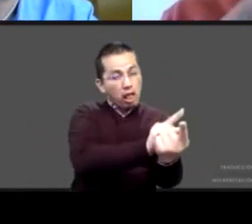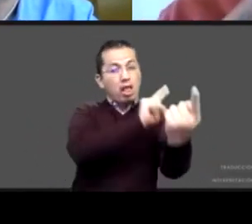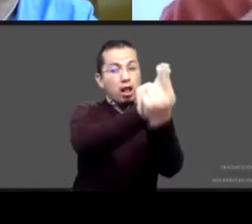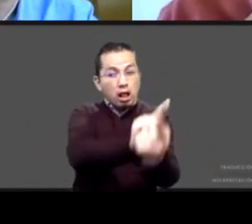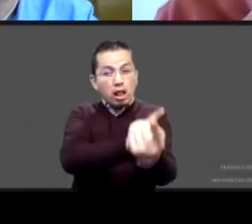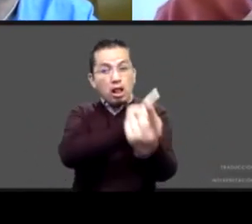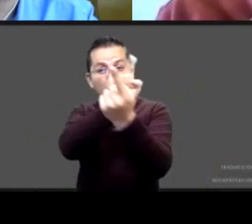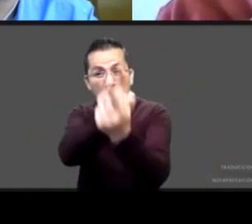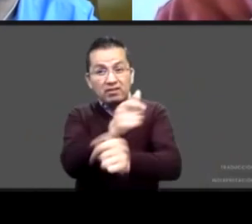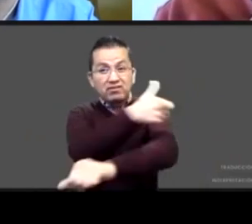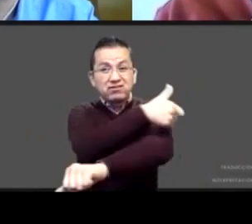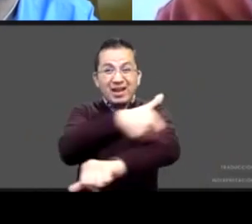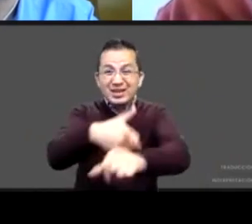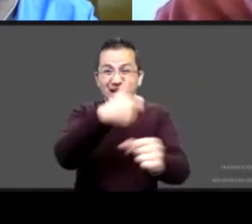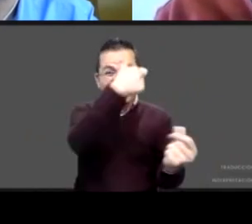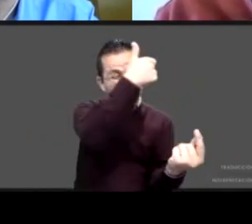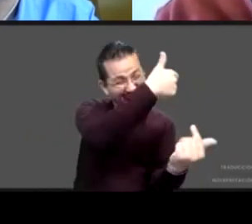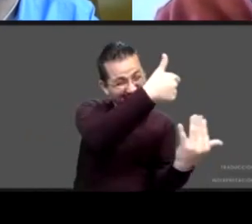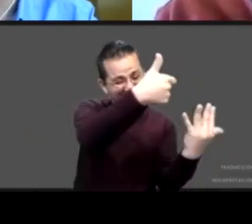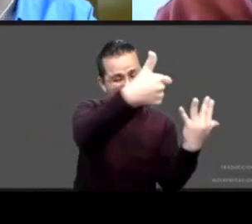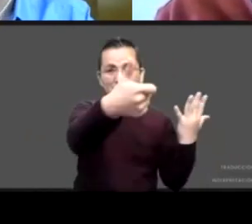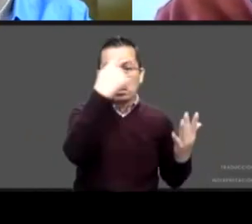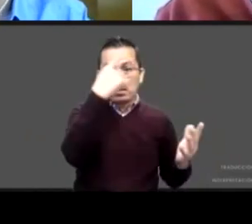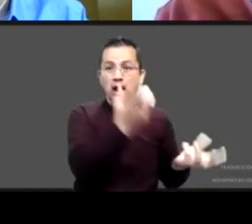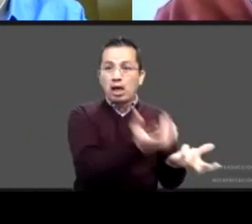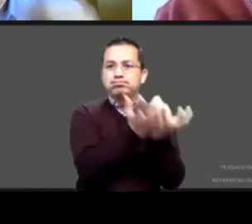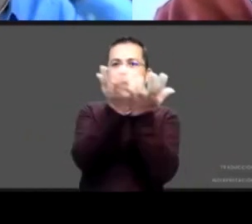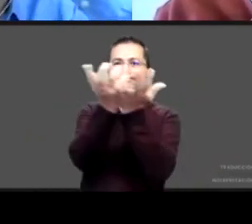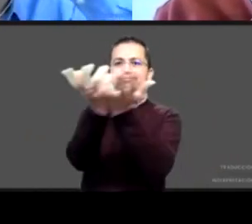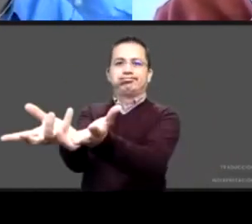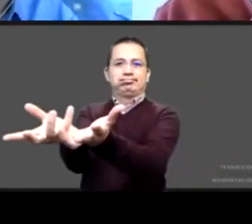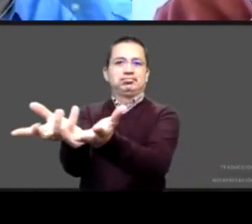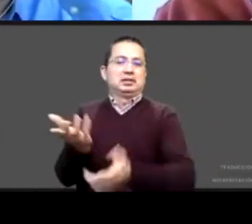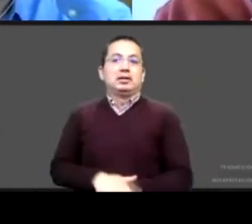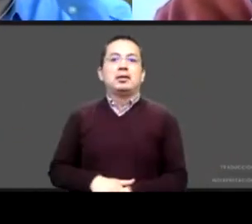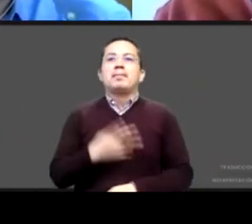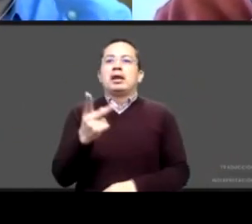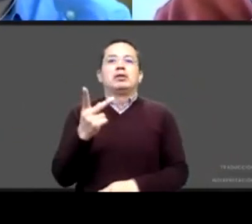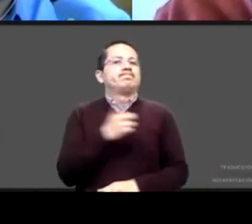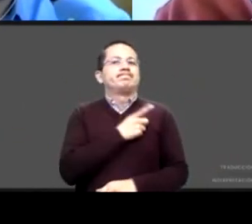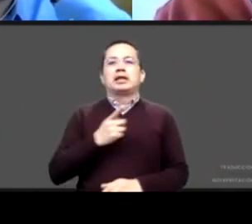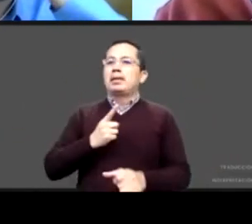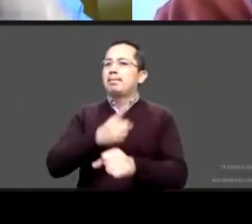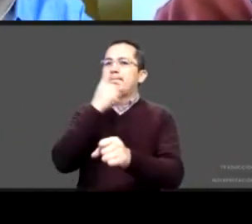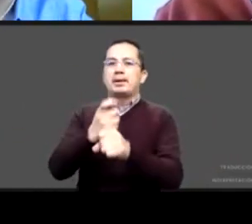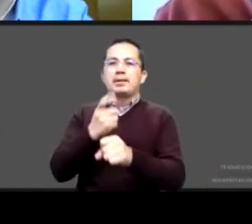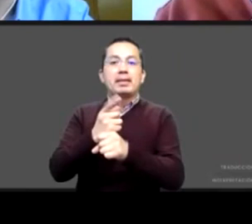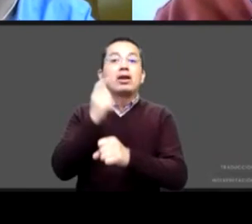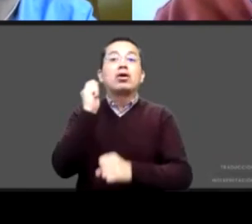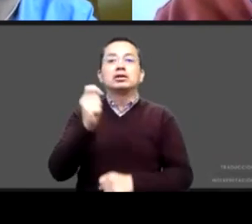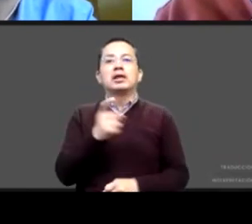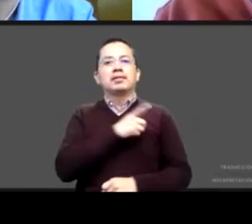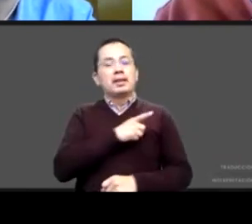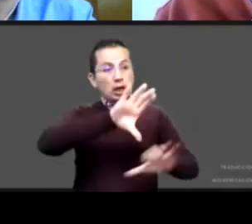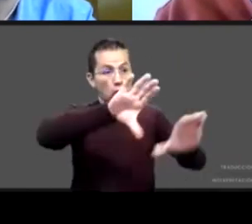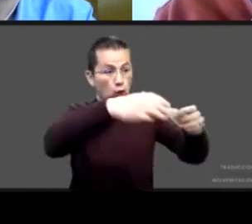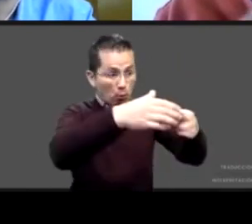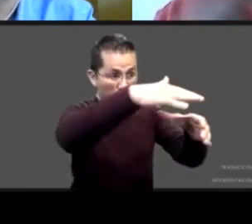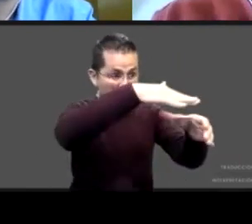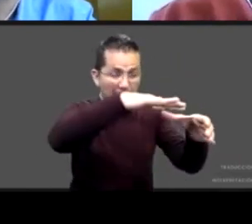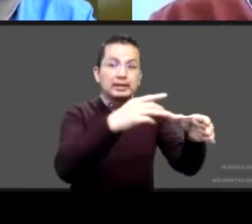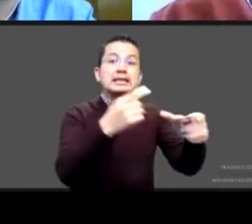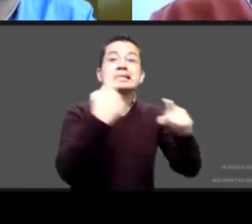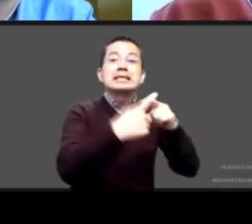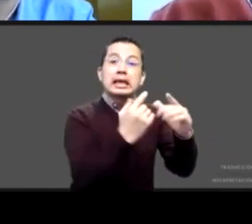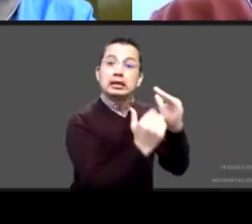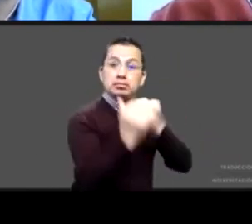del COVID, ahorita lo primero es, la puerta de entrada siempre va a ser con papás, con mamás y con líderes, porque es muy complejo